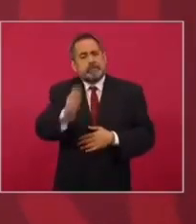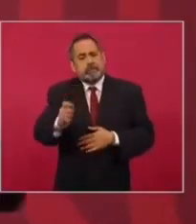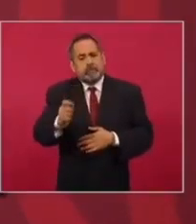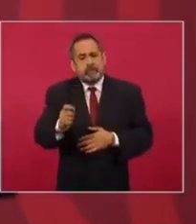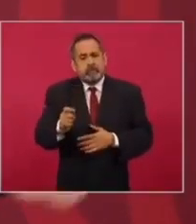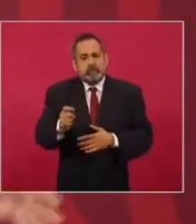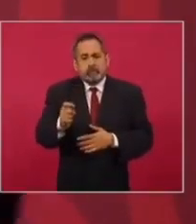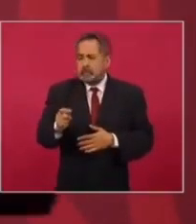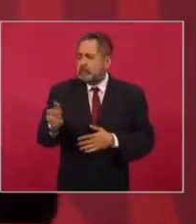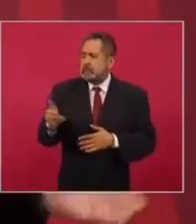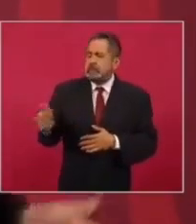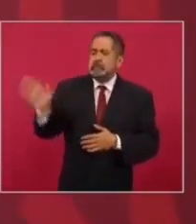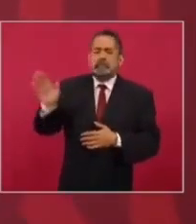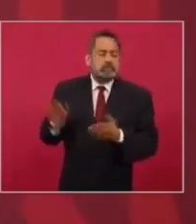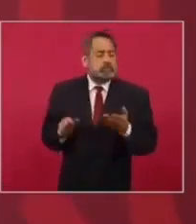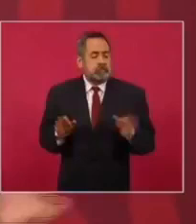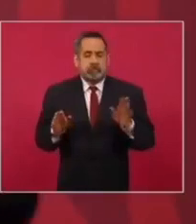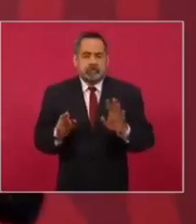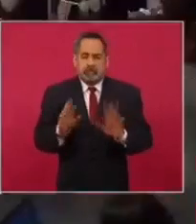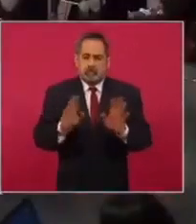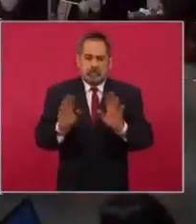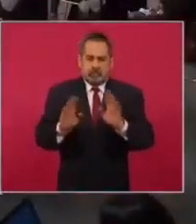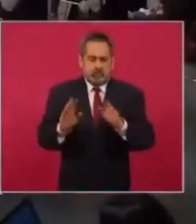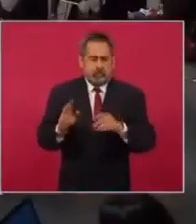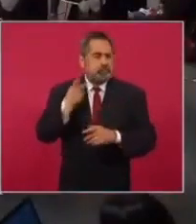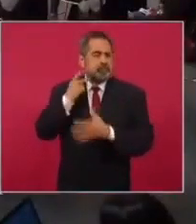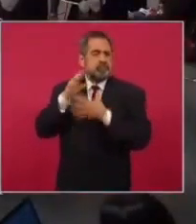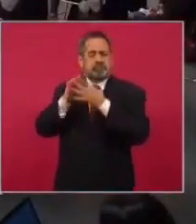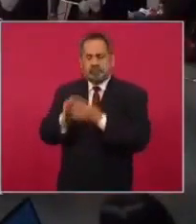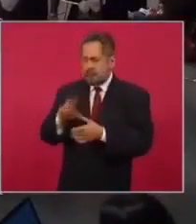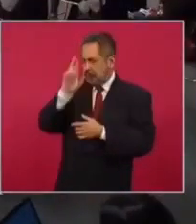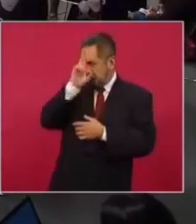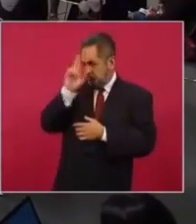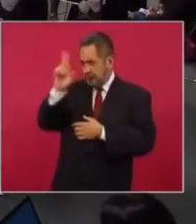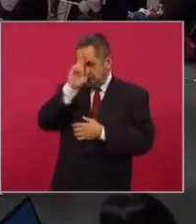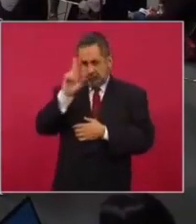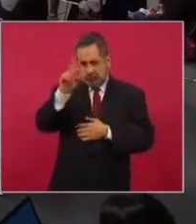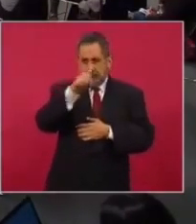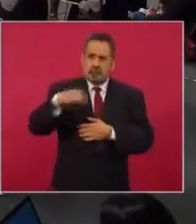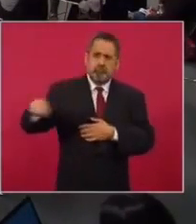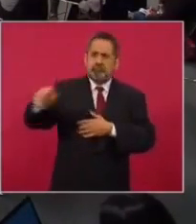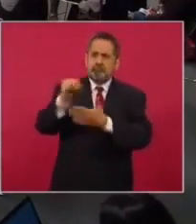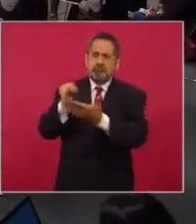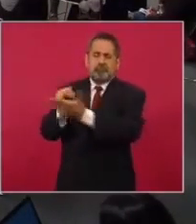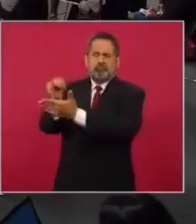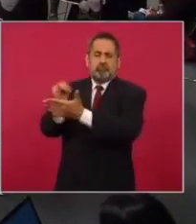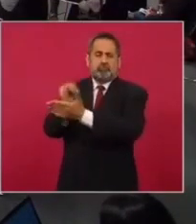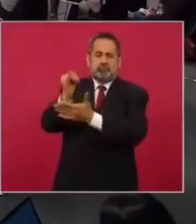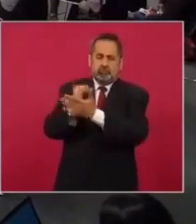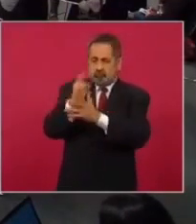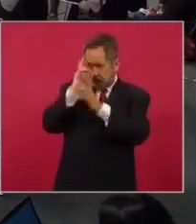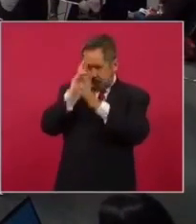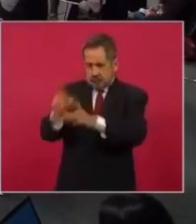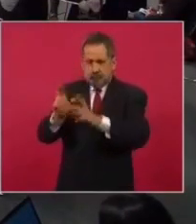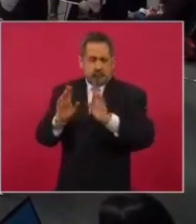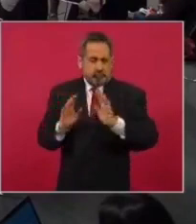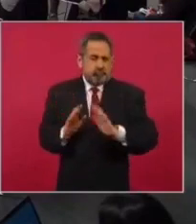va a ser a un lado nuestra política de autodeterminación de los pueblos